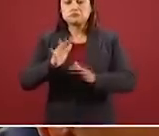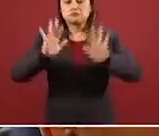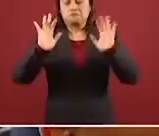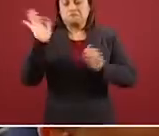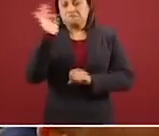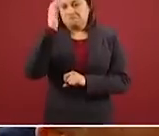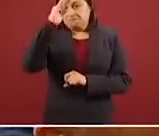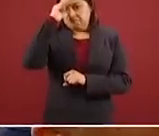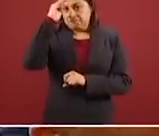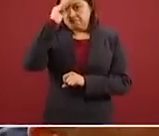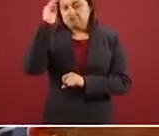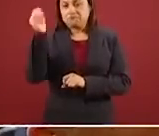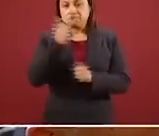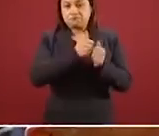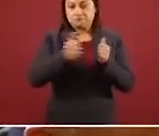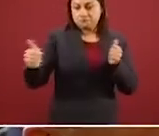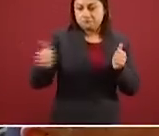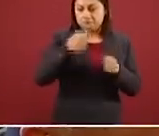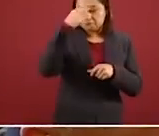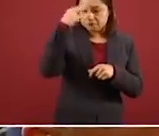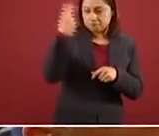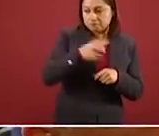Maya, México-El Istmo.